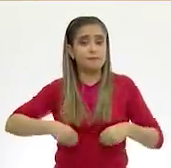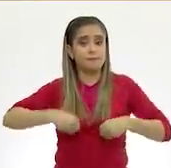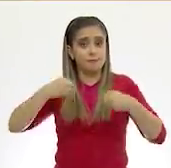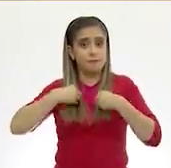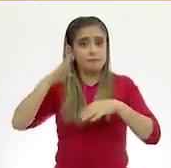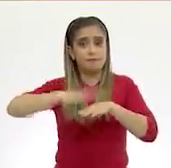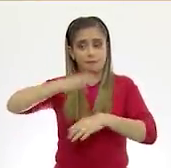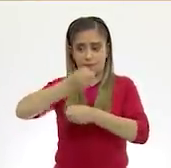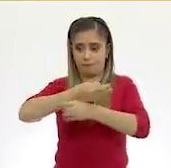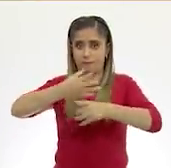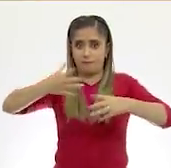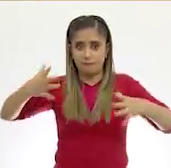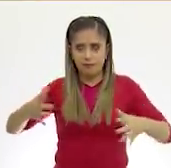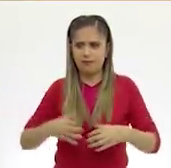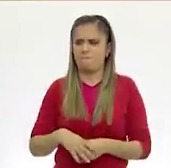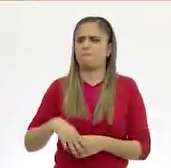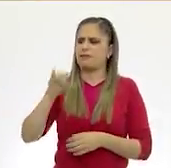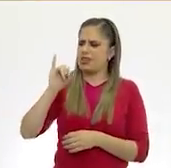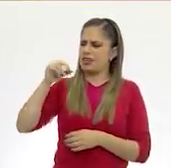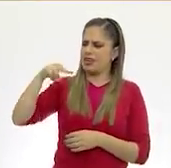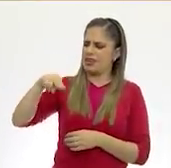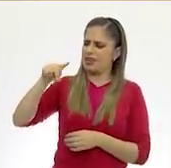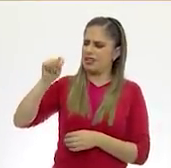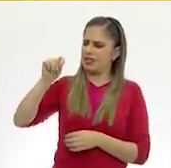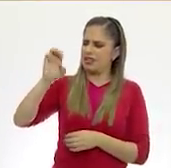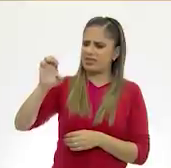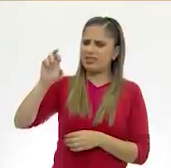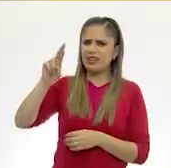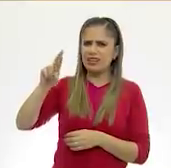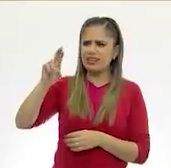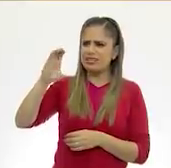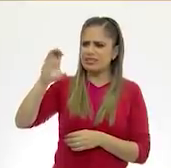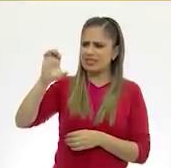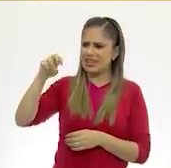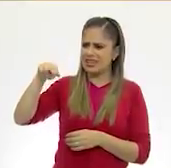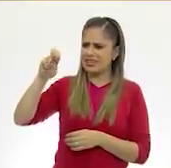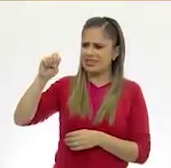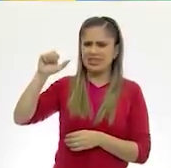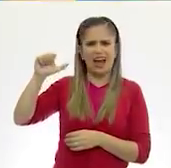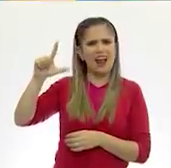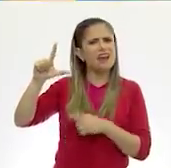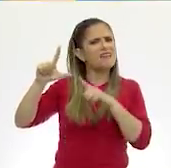embargo, dijo intercensal. ¿A qué se refiere con eso, maestro?